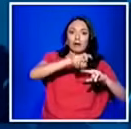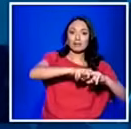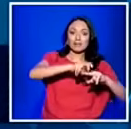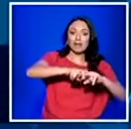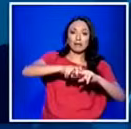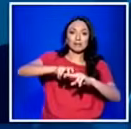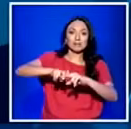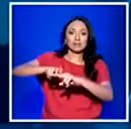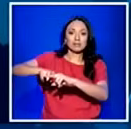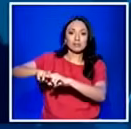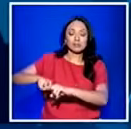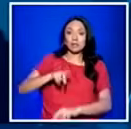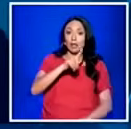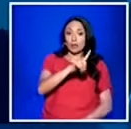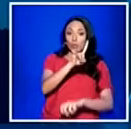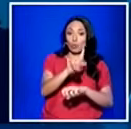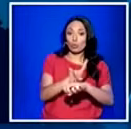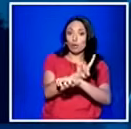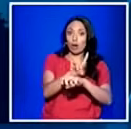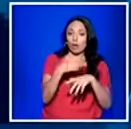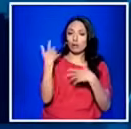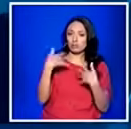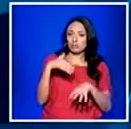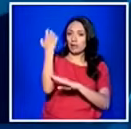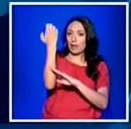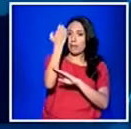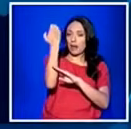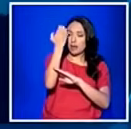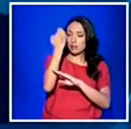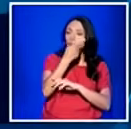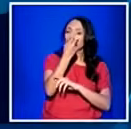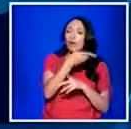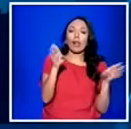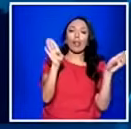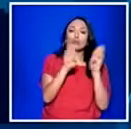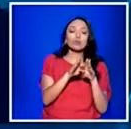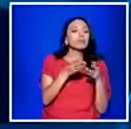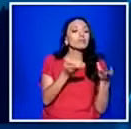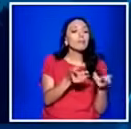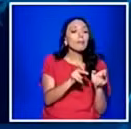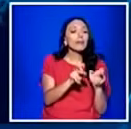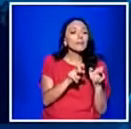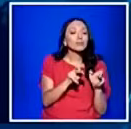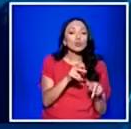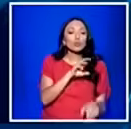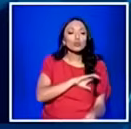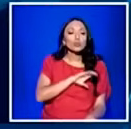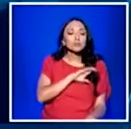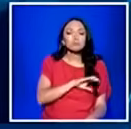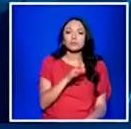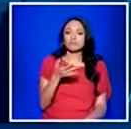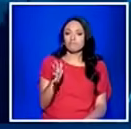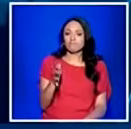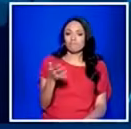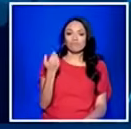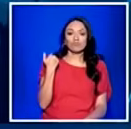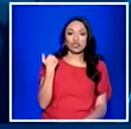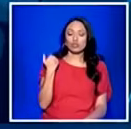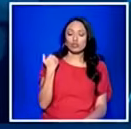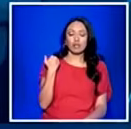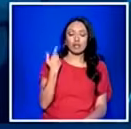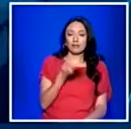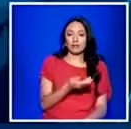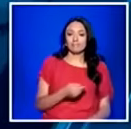duró aproximadamente una hora. Este sitio fue clausurado por no contar con los permisos correspondientes para